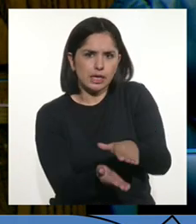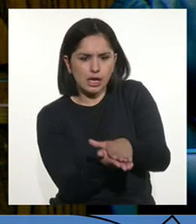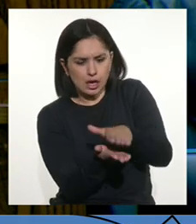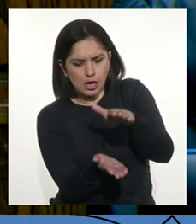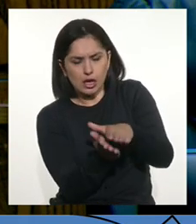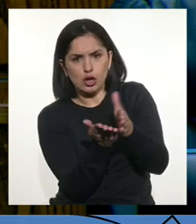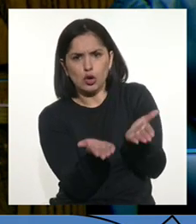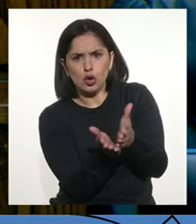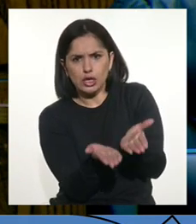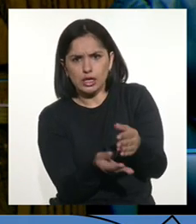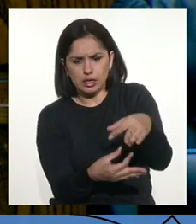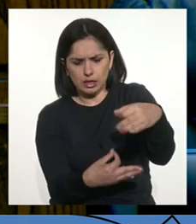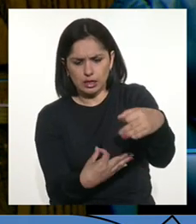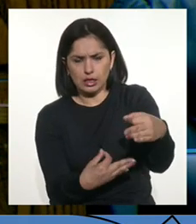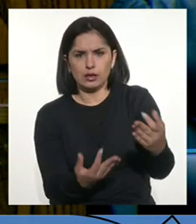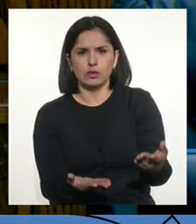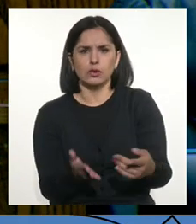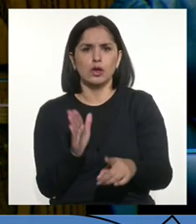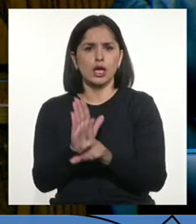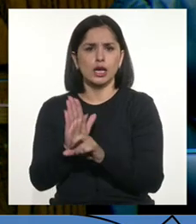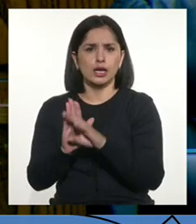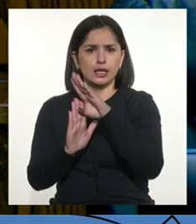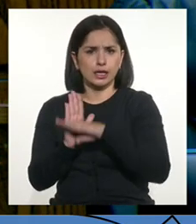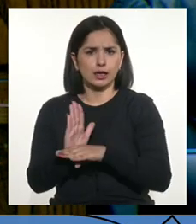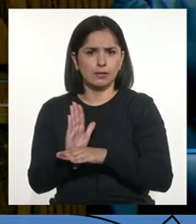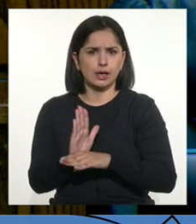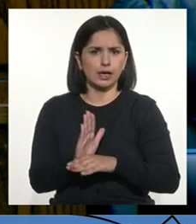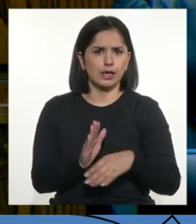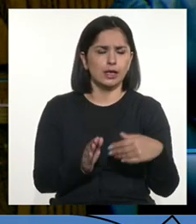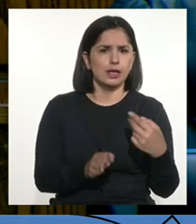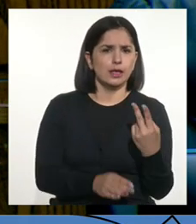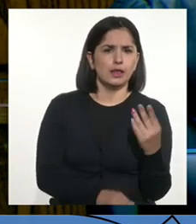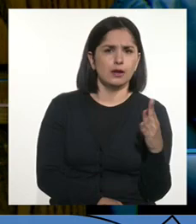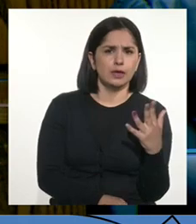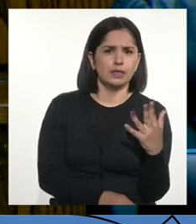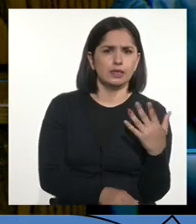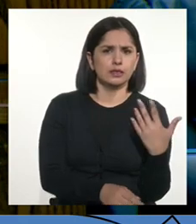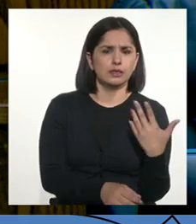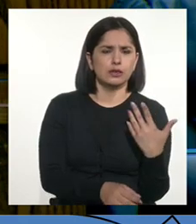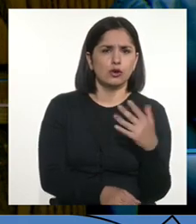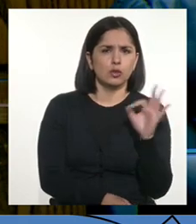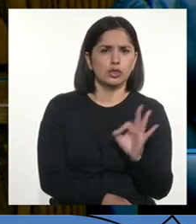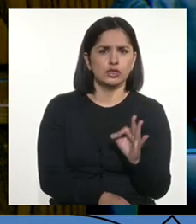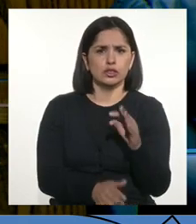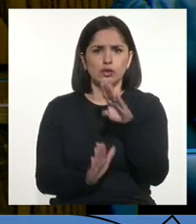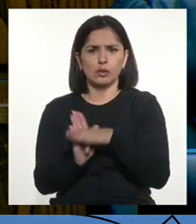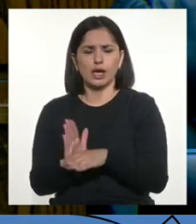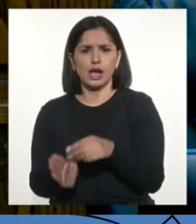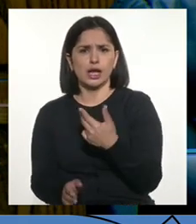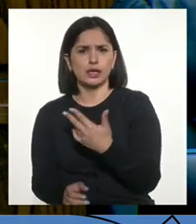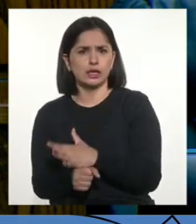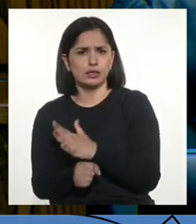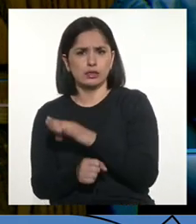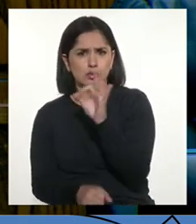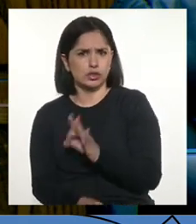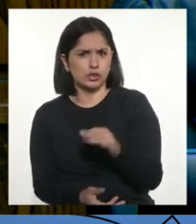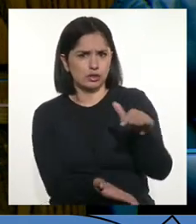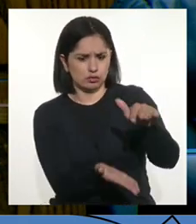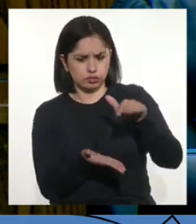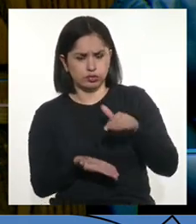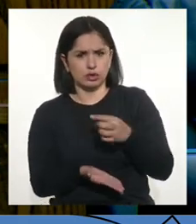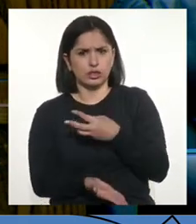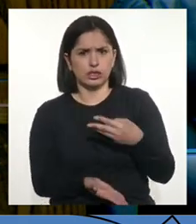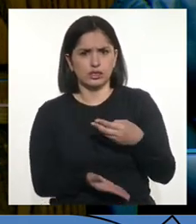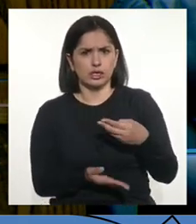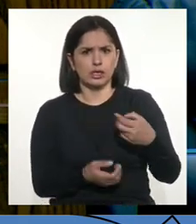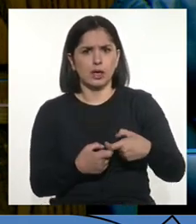la ley que rebaja a 25 al 15 por ciento del derecho al valor en que paga la internación de ciertas piezas de ciertas piezas para